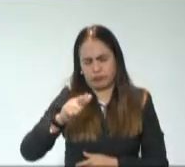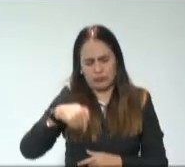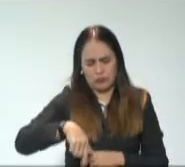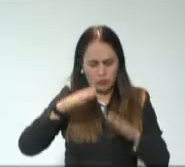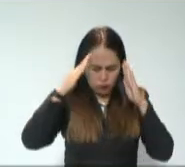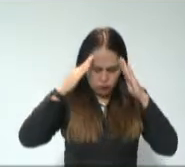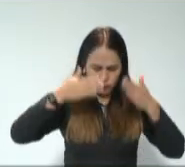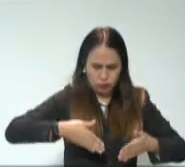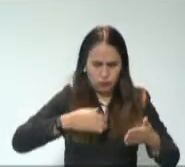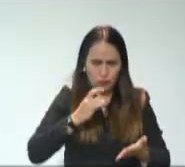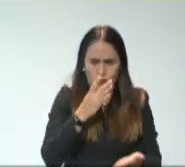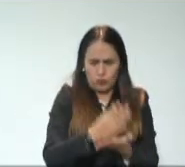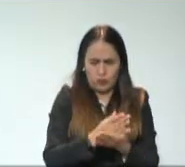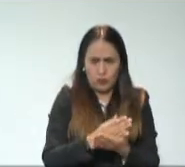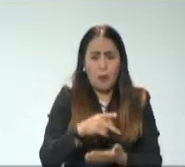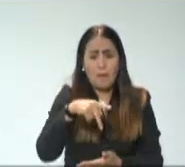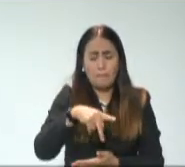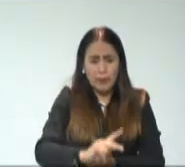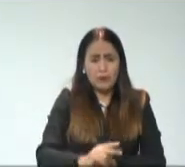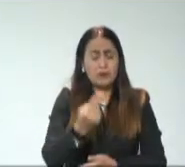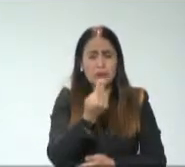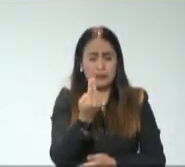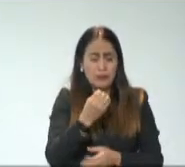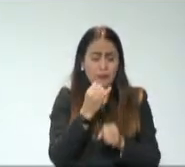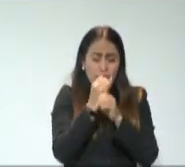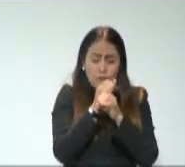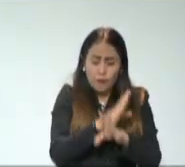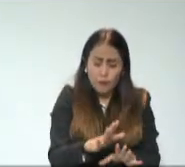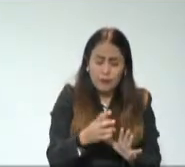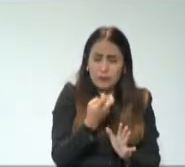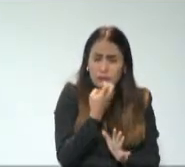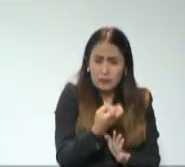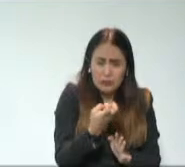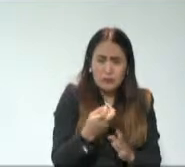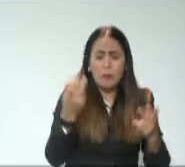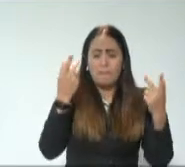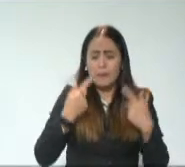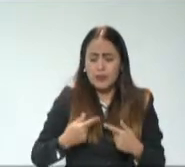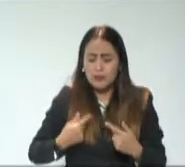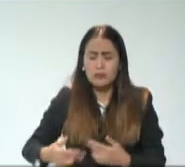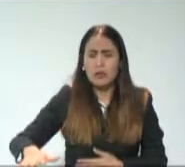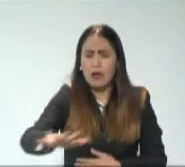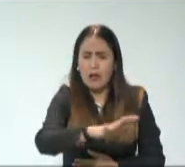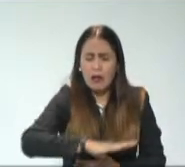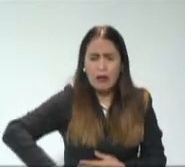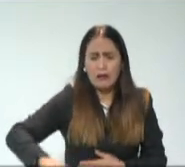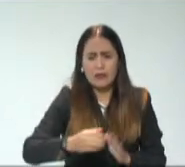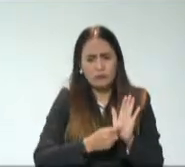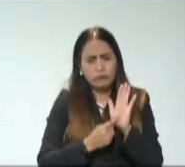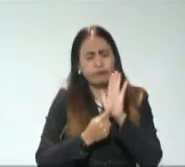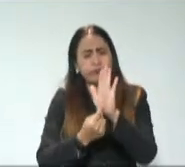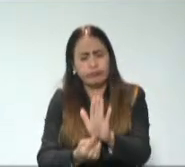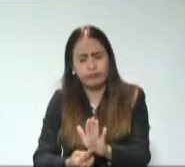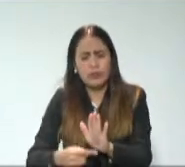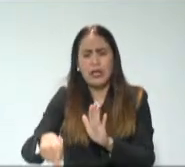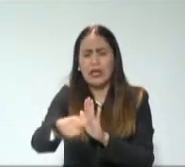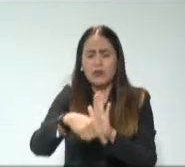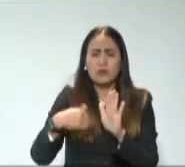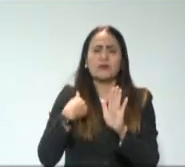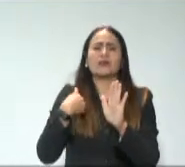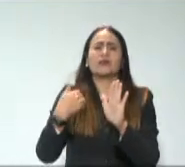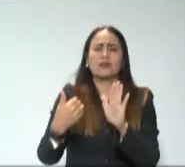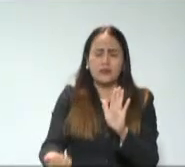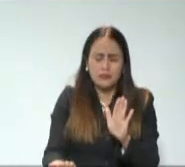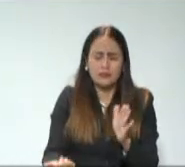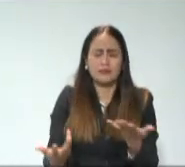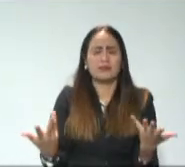hay que llevarlo hay que aterrizar en que la población lo entienda y lo comprenda y de esta